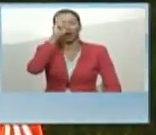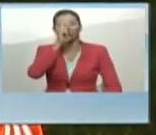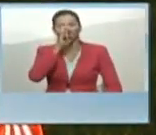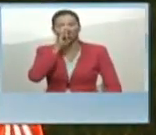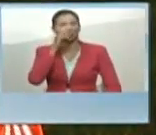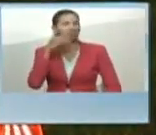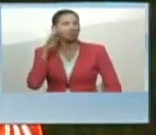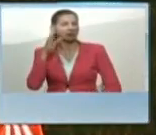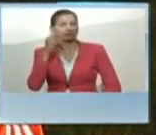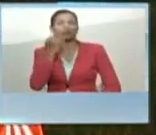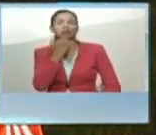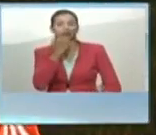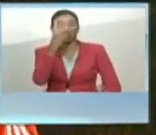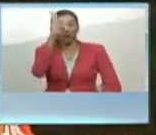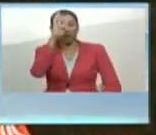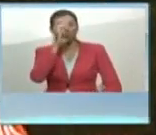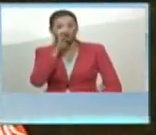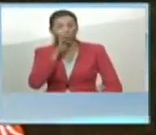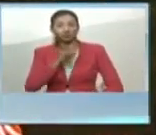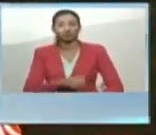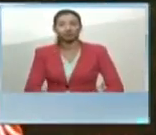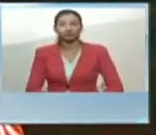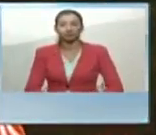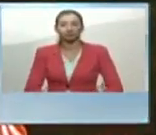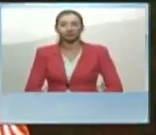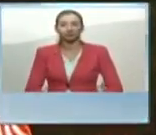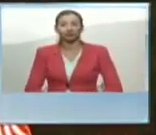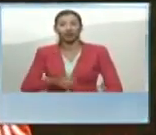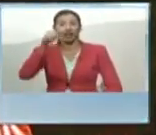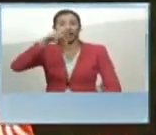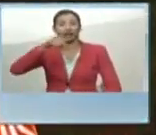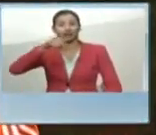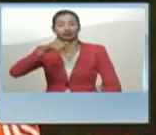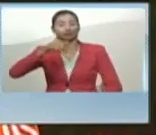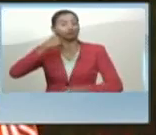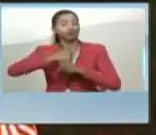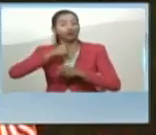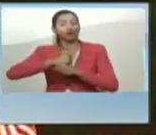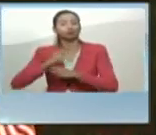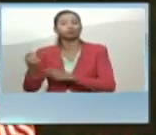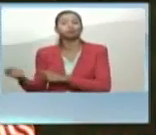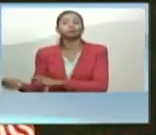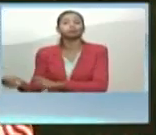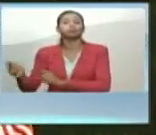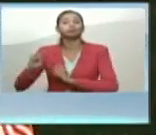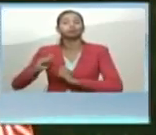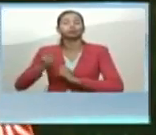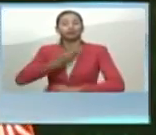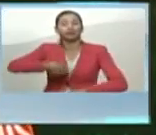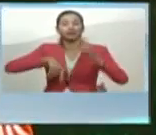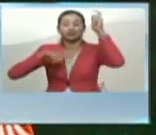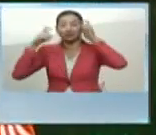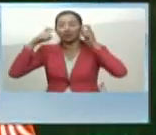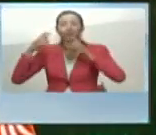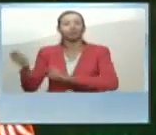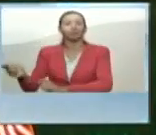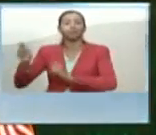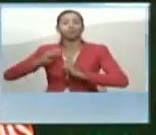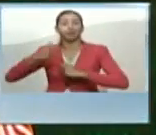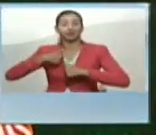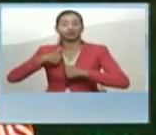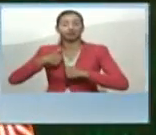2 años y pico, casi 3 años, en esta tarea que me dejó el comandante Chávez. Y yo creo que nunca